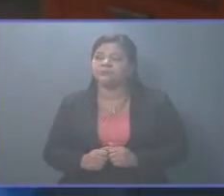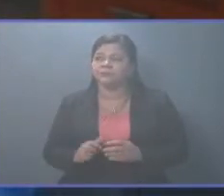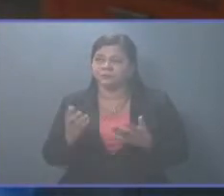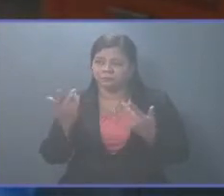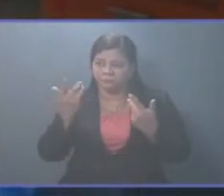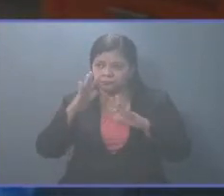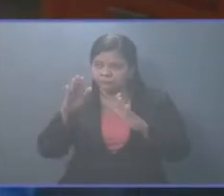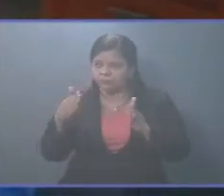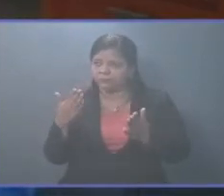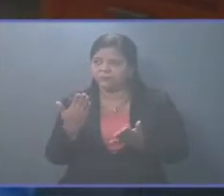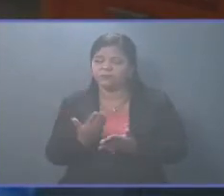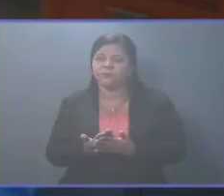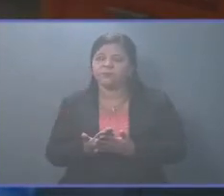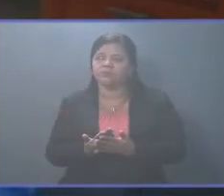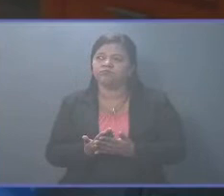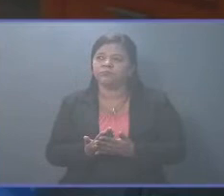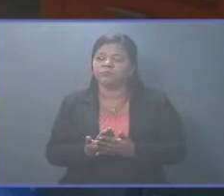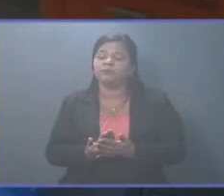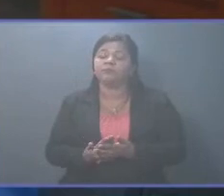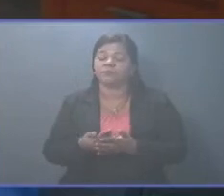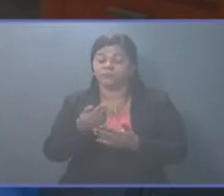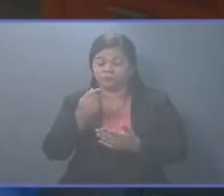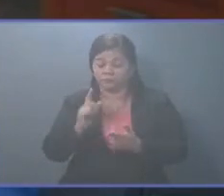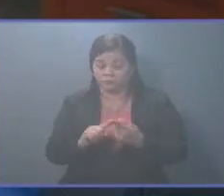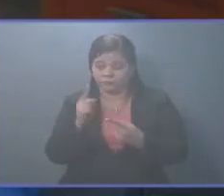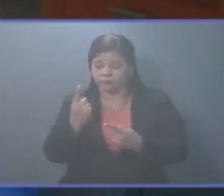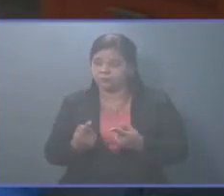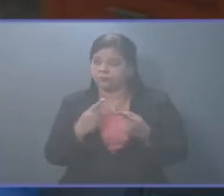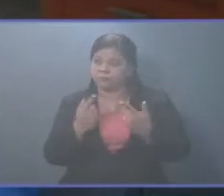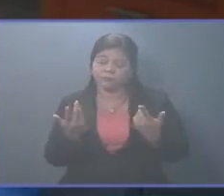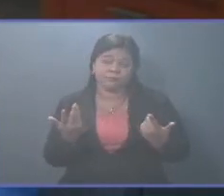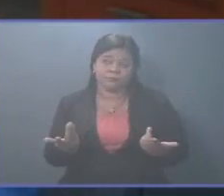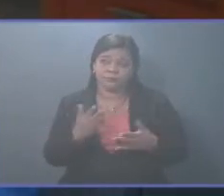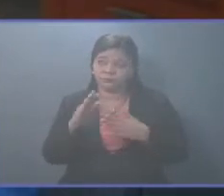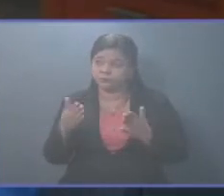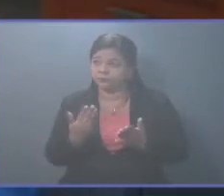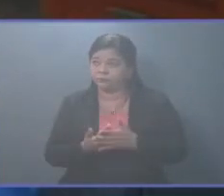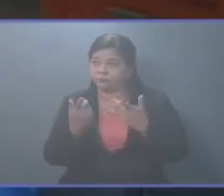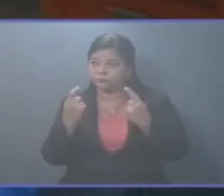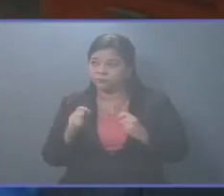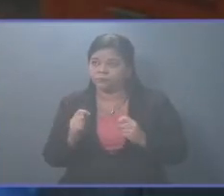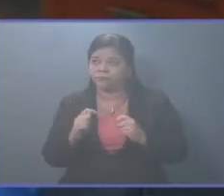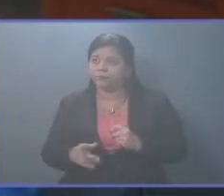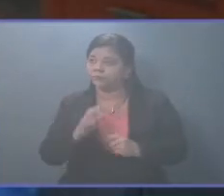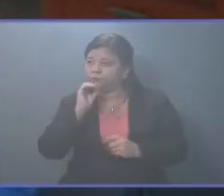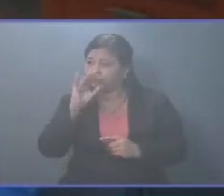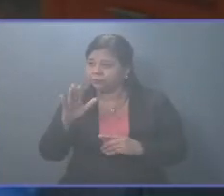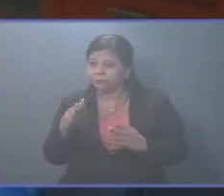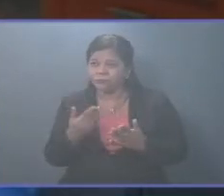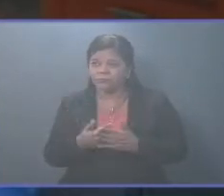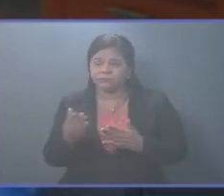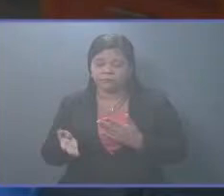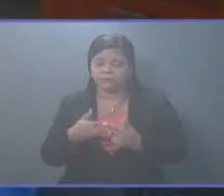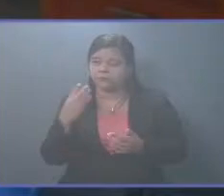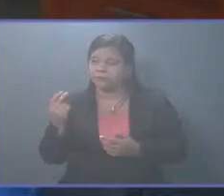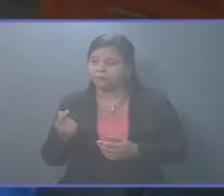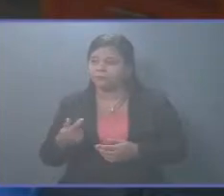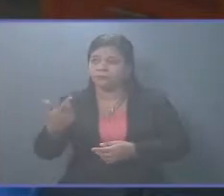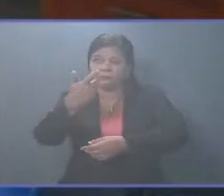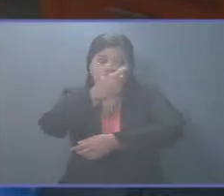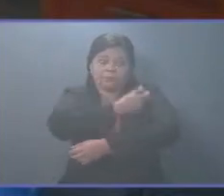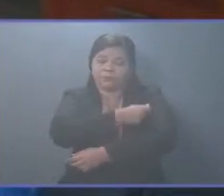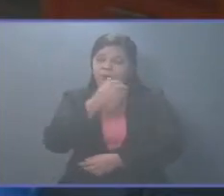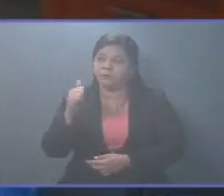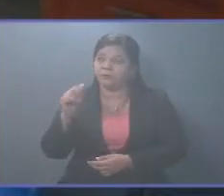lograr demostrar lo que ellos afirmaban tener. Entonces, tratando de responder rápidamente, si la vacuna de AstraZeneca